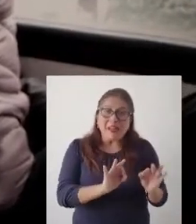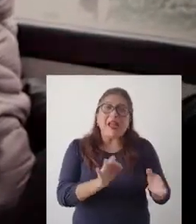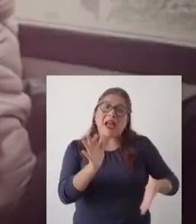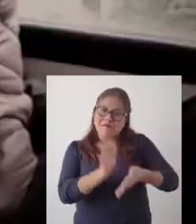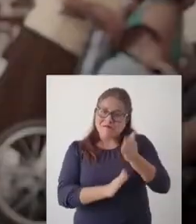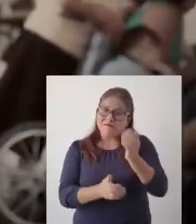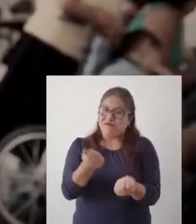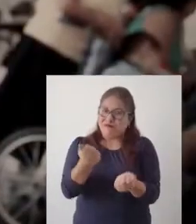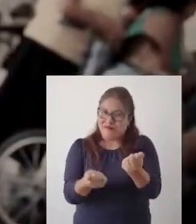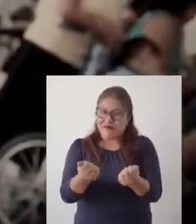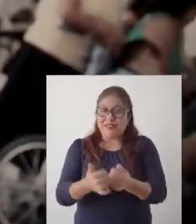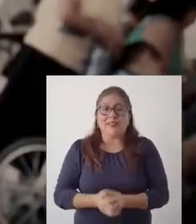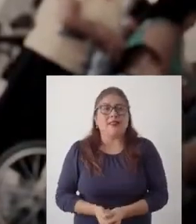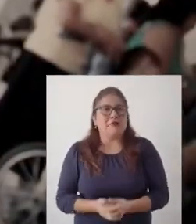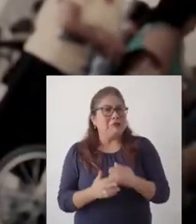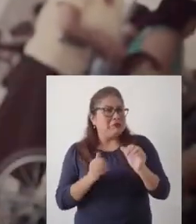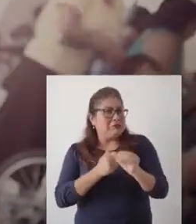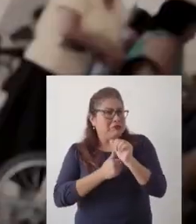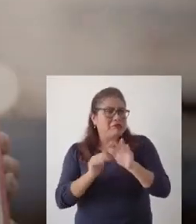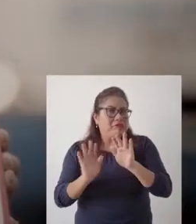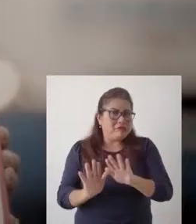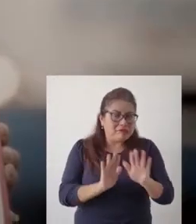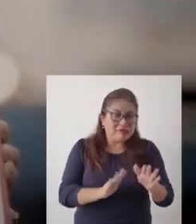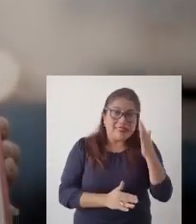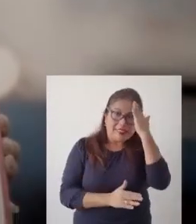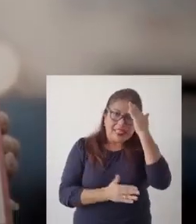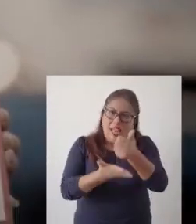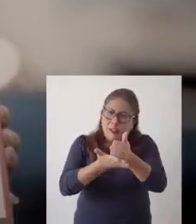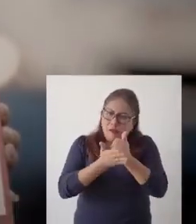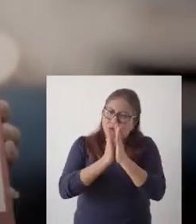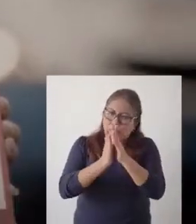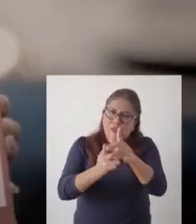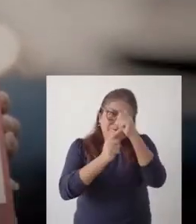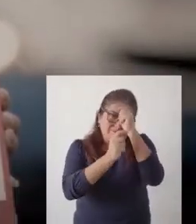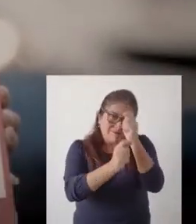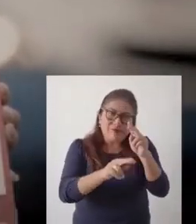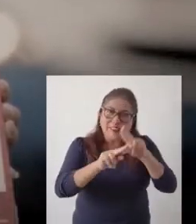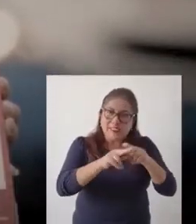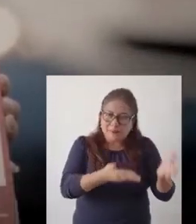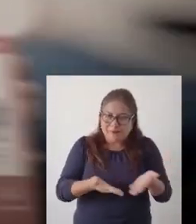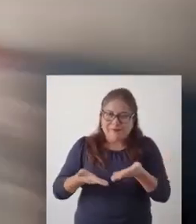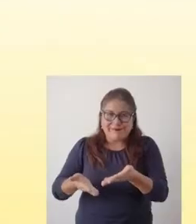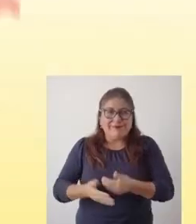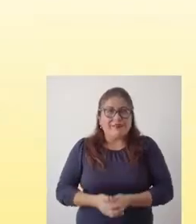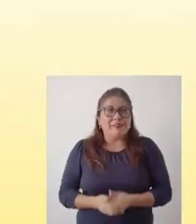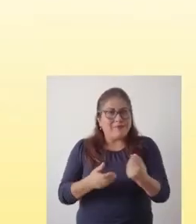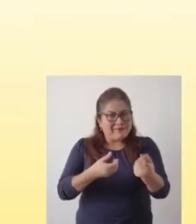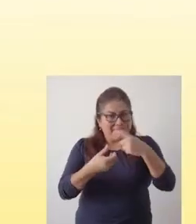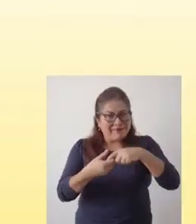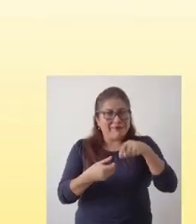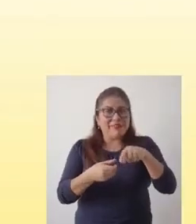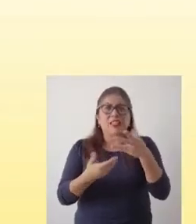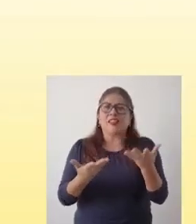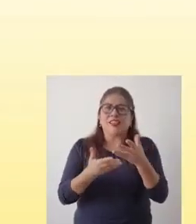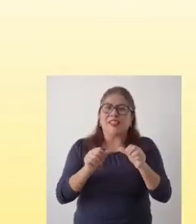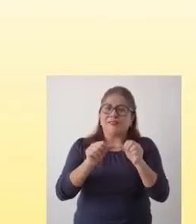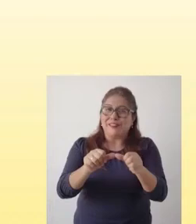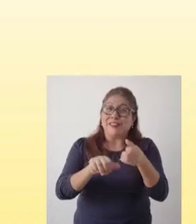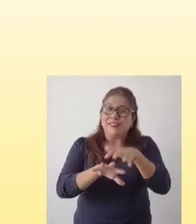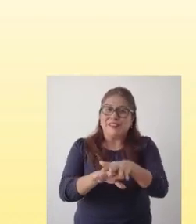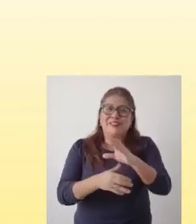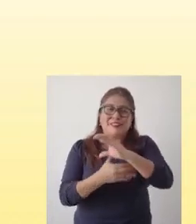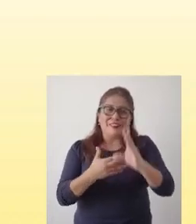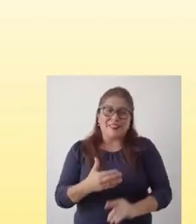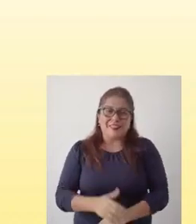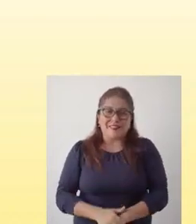haya tomado asiento. Evitemos accidentes y ayúdanos a hacer respetar el asiento reservado. Súmate al modo